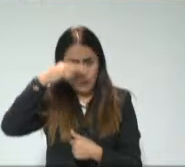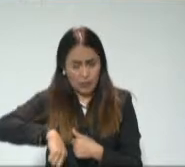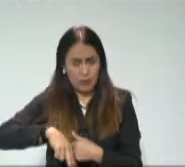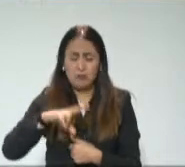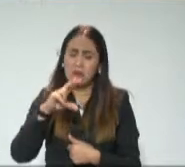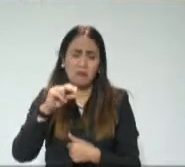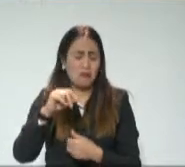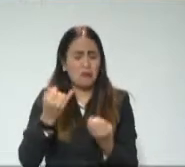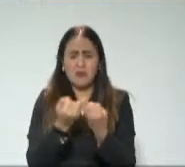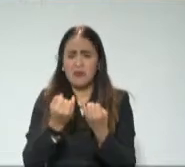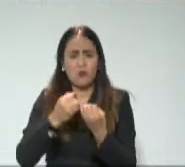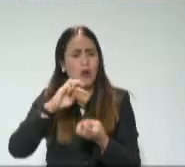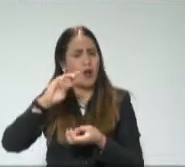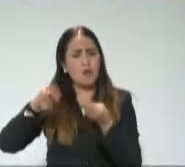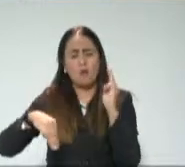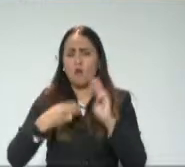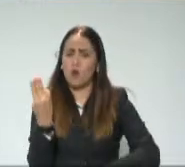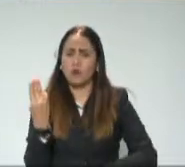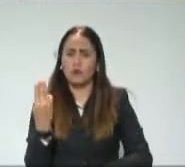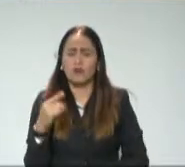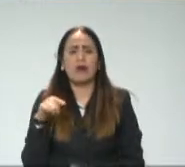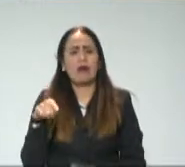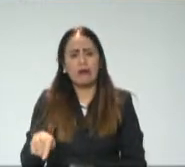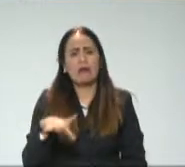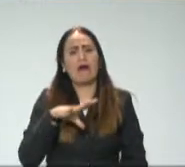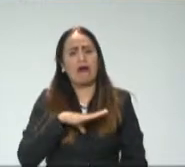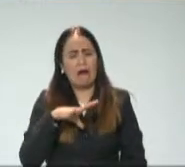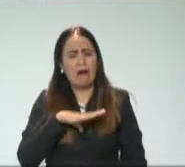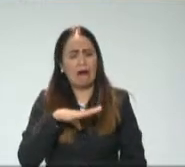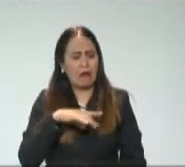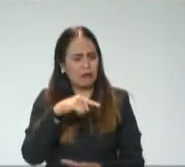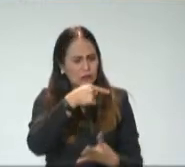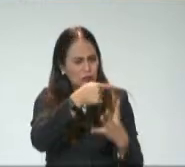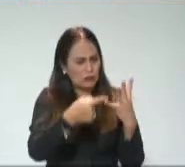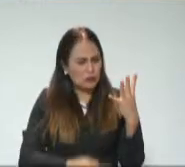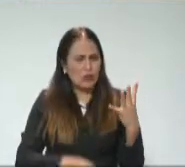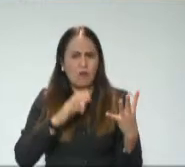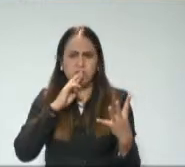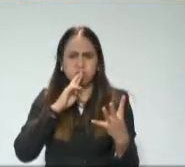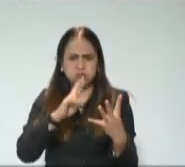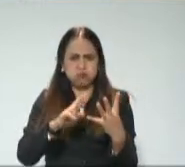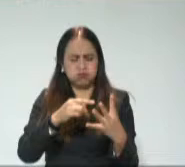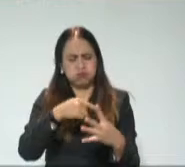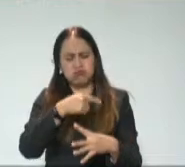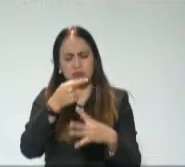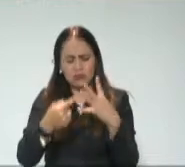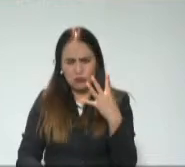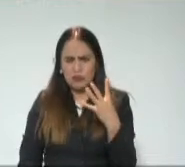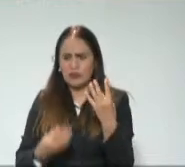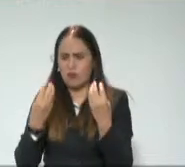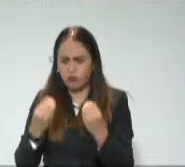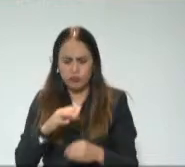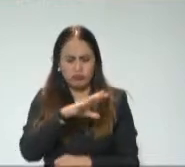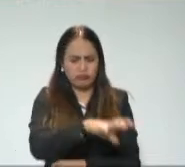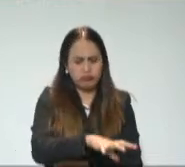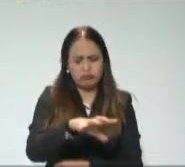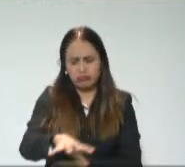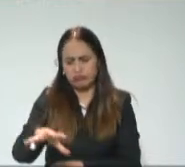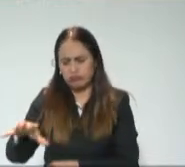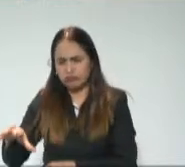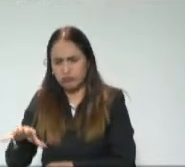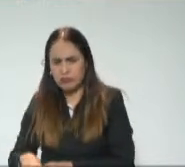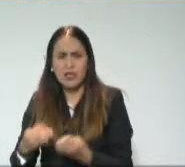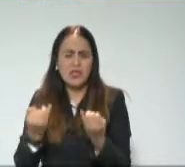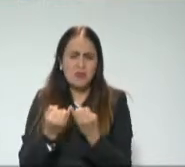en donde tenemos un un mosaico de respuestas que se han dado eh en los entornos por supuesto de los